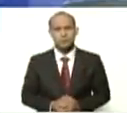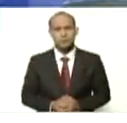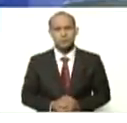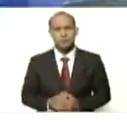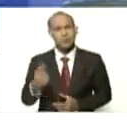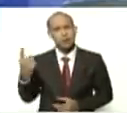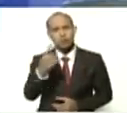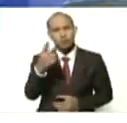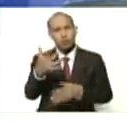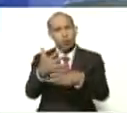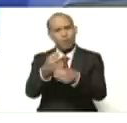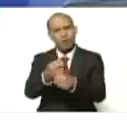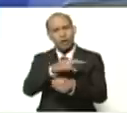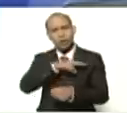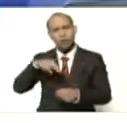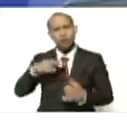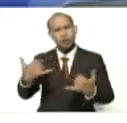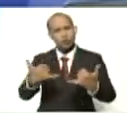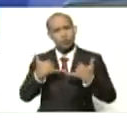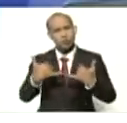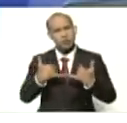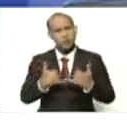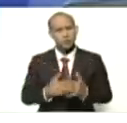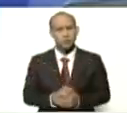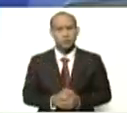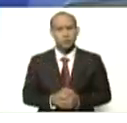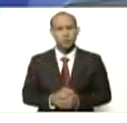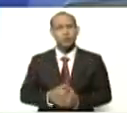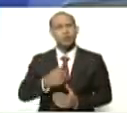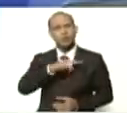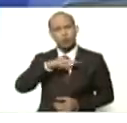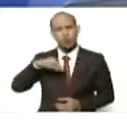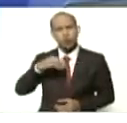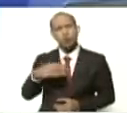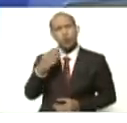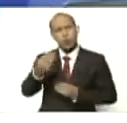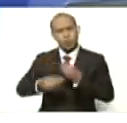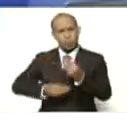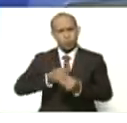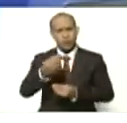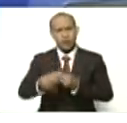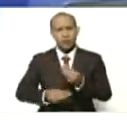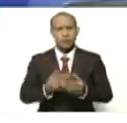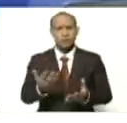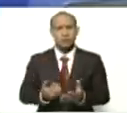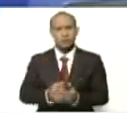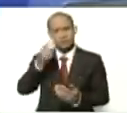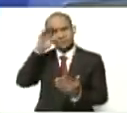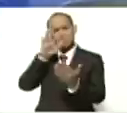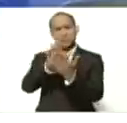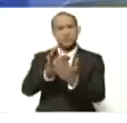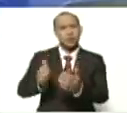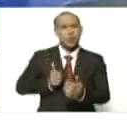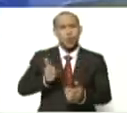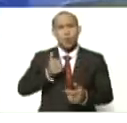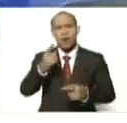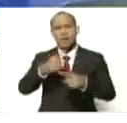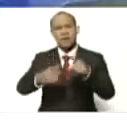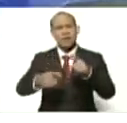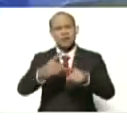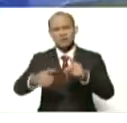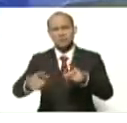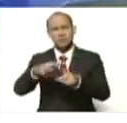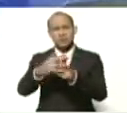solo confiando en nosotros mismos somos capaces de enfrentar cualquier variante